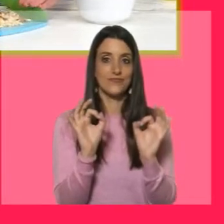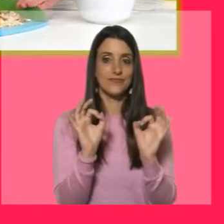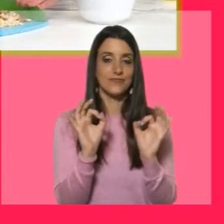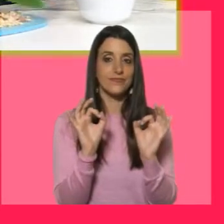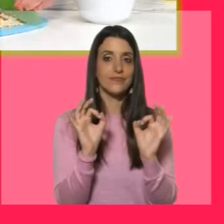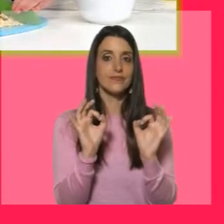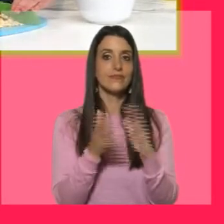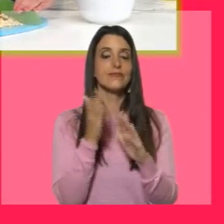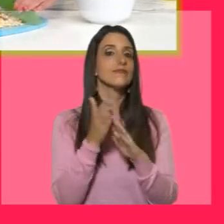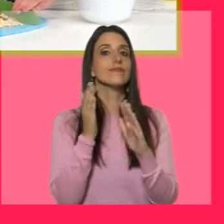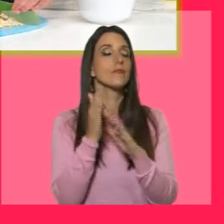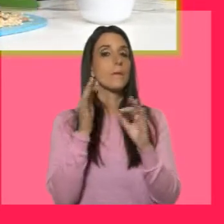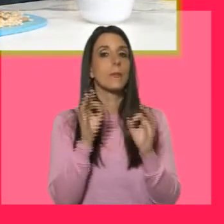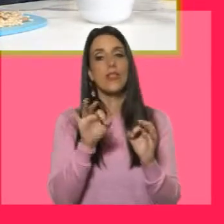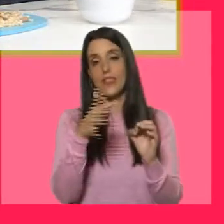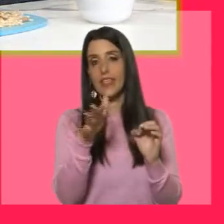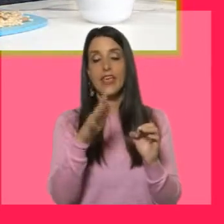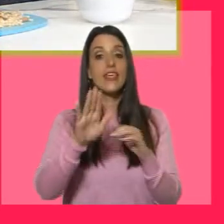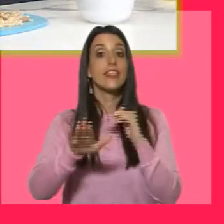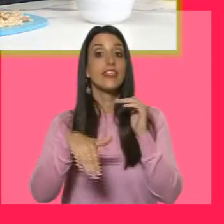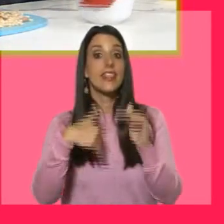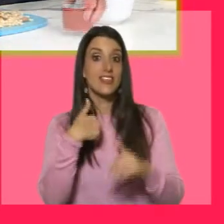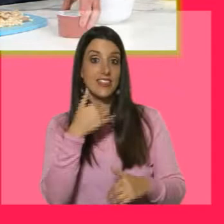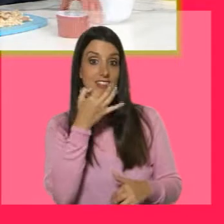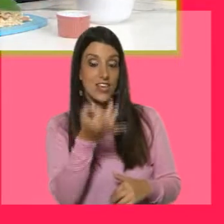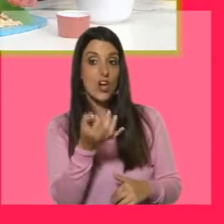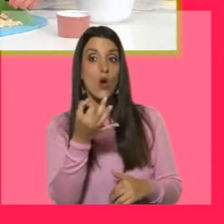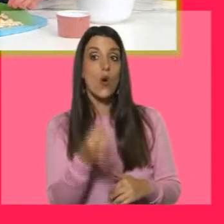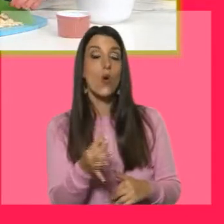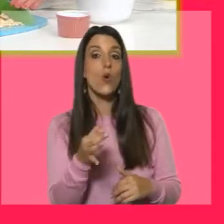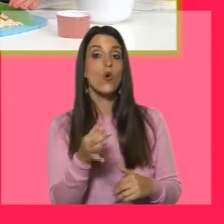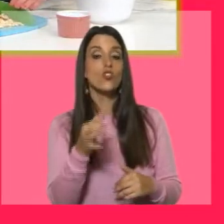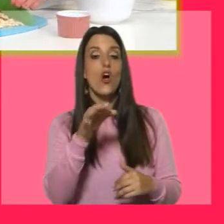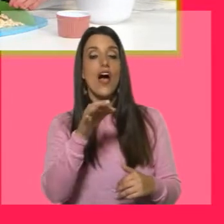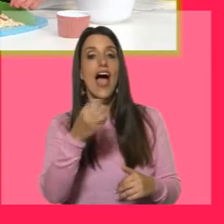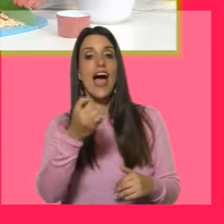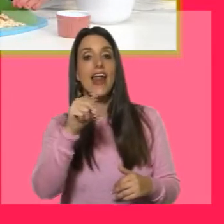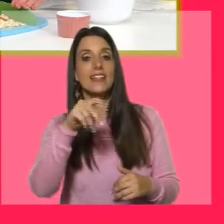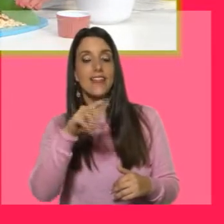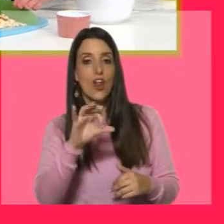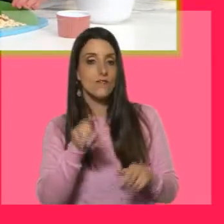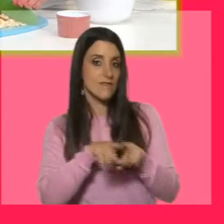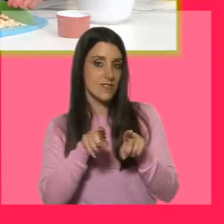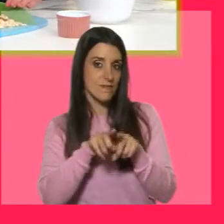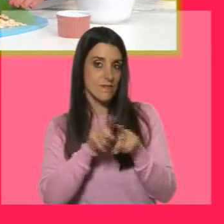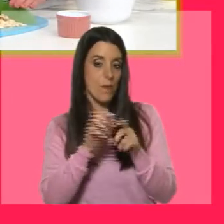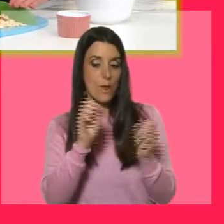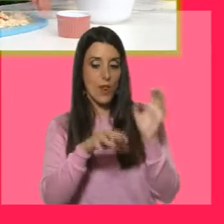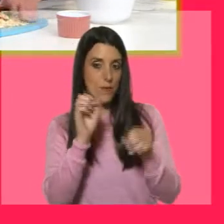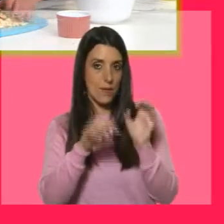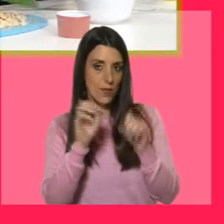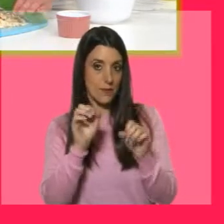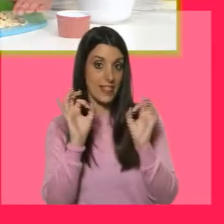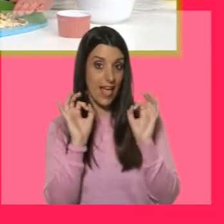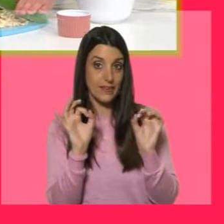Y lo vas a ir picando ahí, más o menos. Y después lo que te decía acá, que tengo los arándanos, si vos lo mismo, le puedes poner pasas de uva.